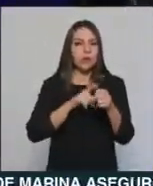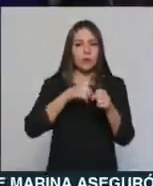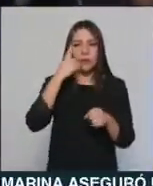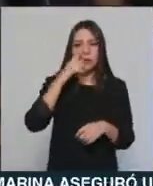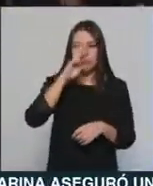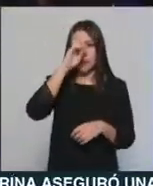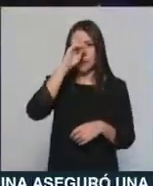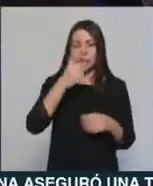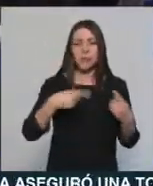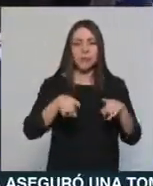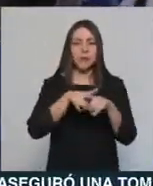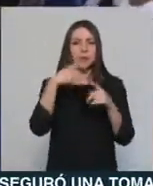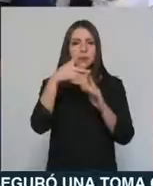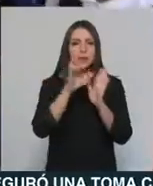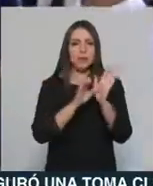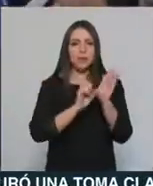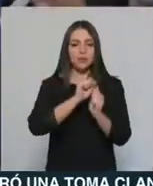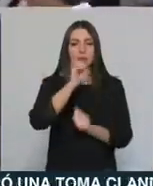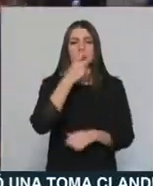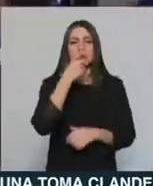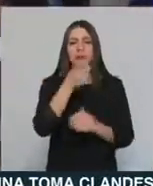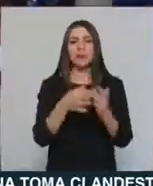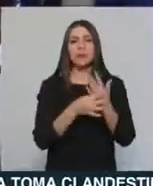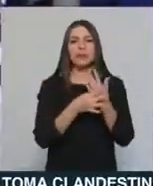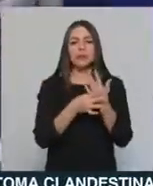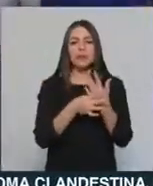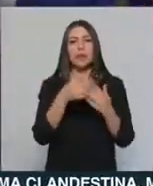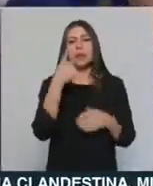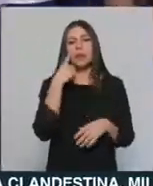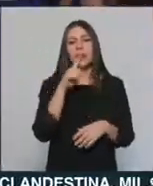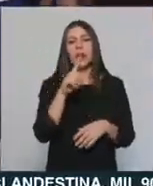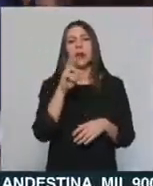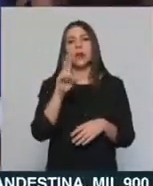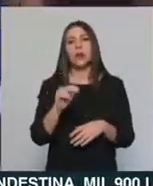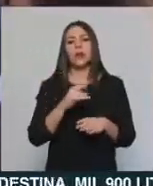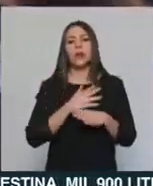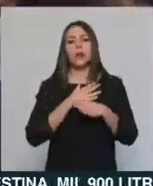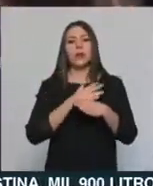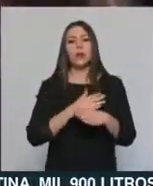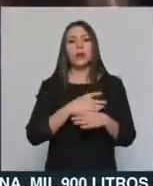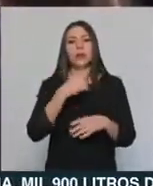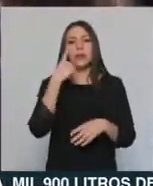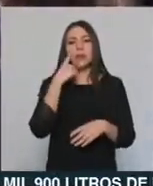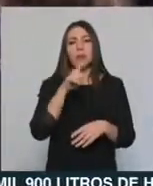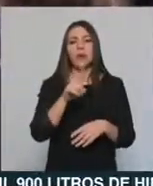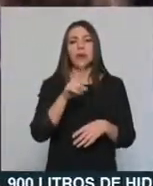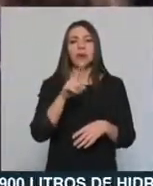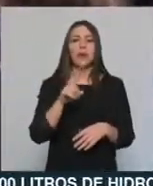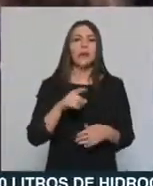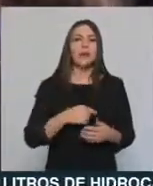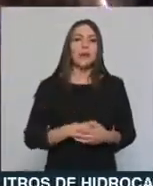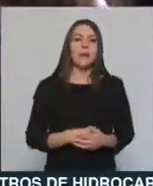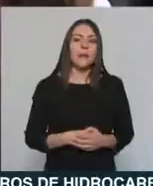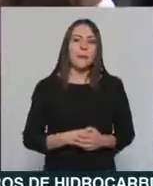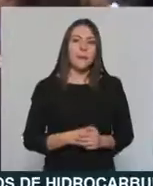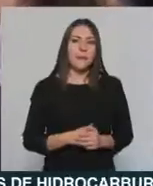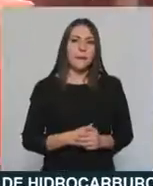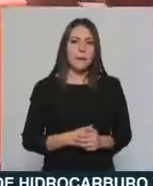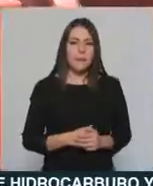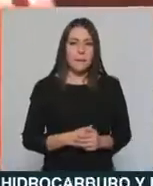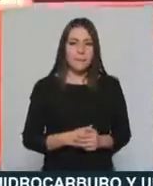la Constitución y su letra, y ahí se evite que haya repartos,